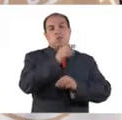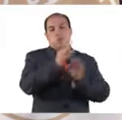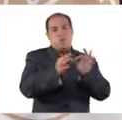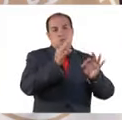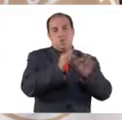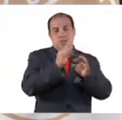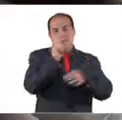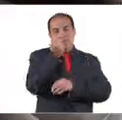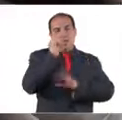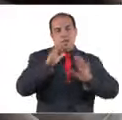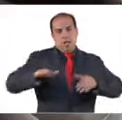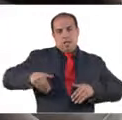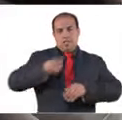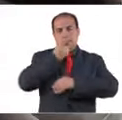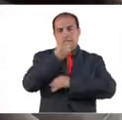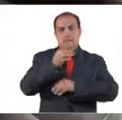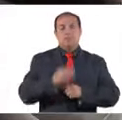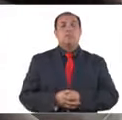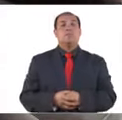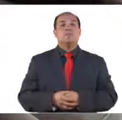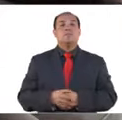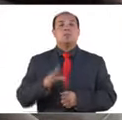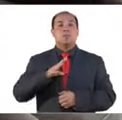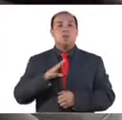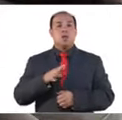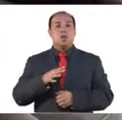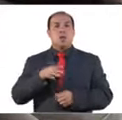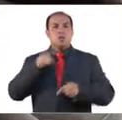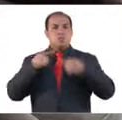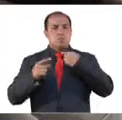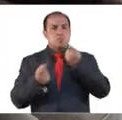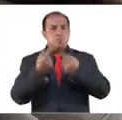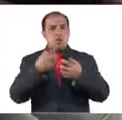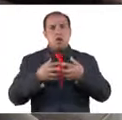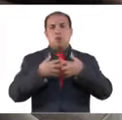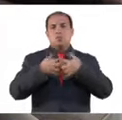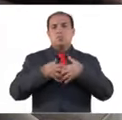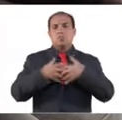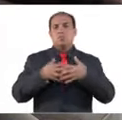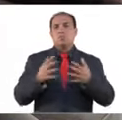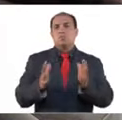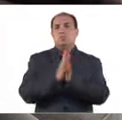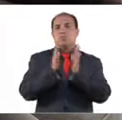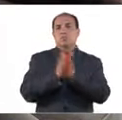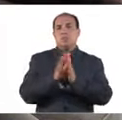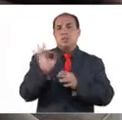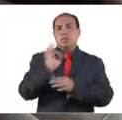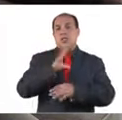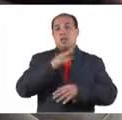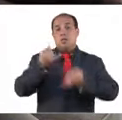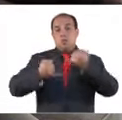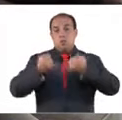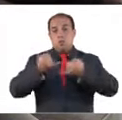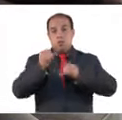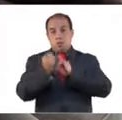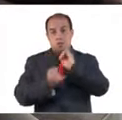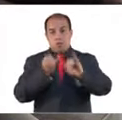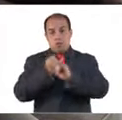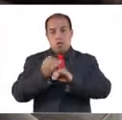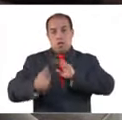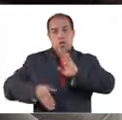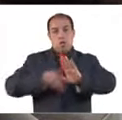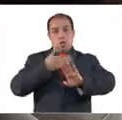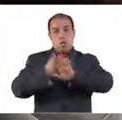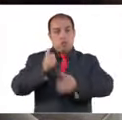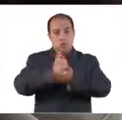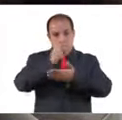dije. ¿Hay impugnaciones en proceso de alguna de las empresas participantes? ¿Hay riesgo de que se llegue a un juicio internacional en contra de la